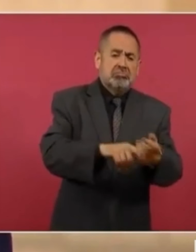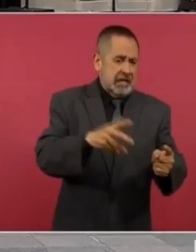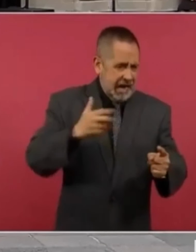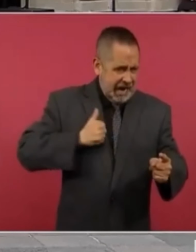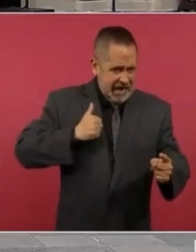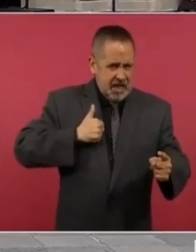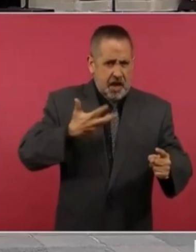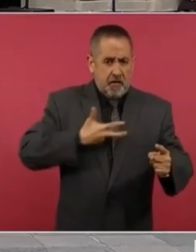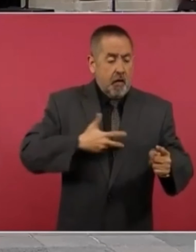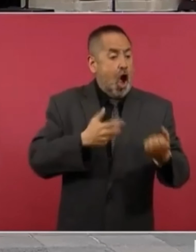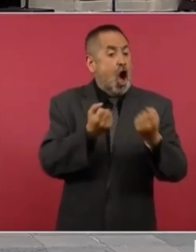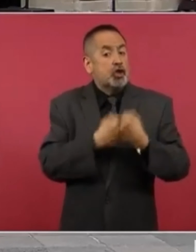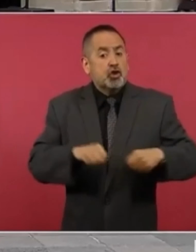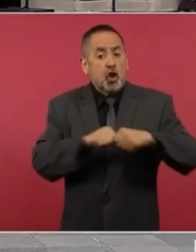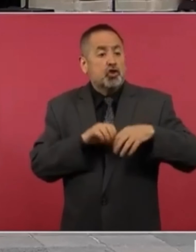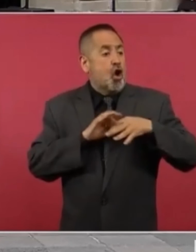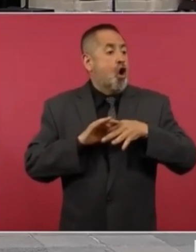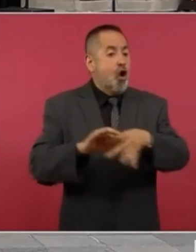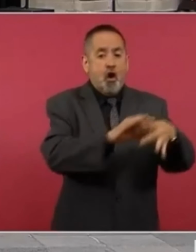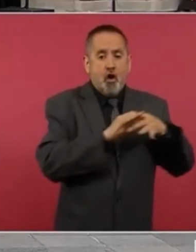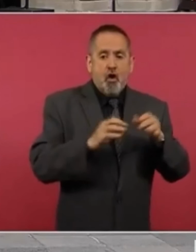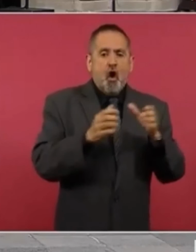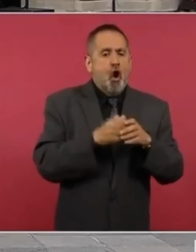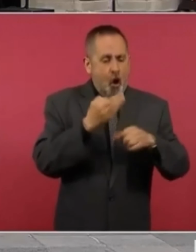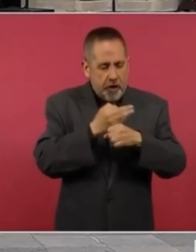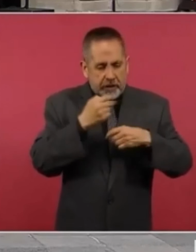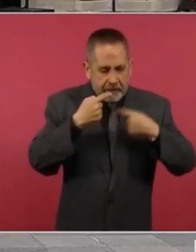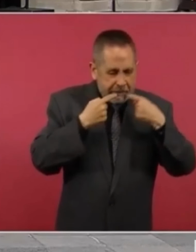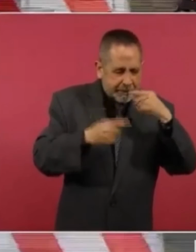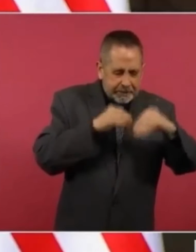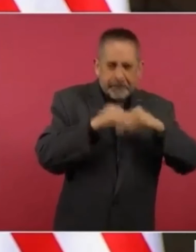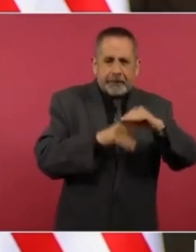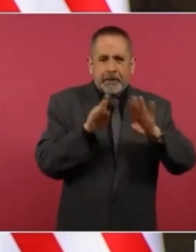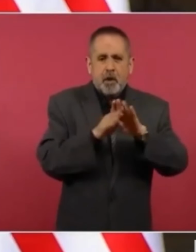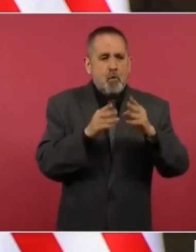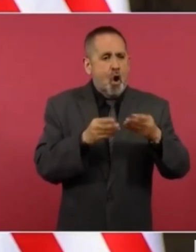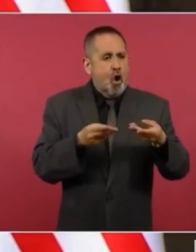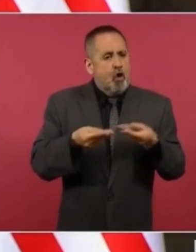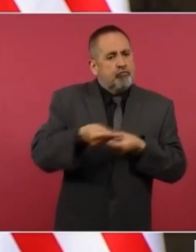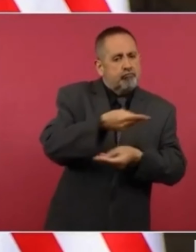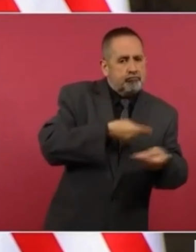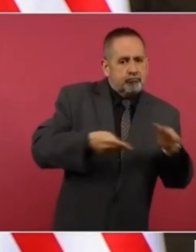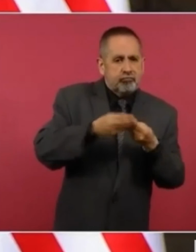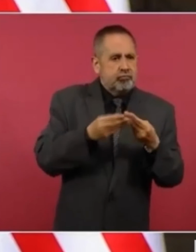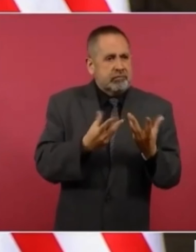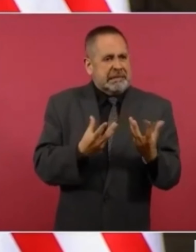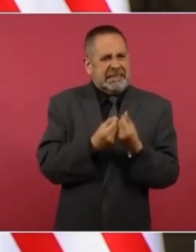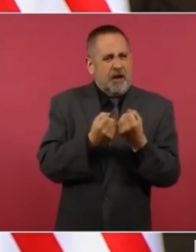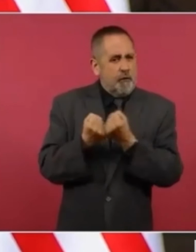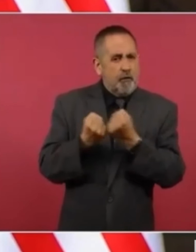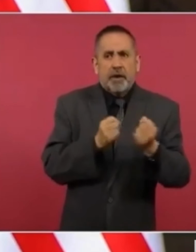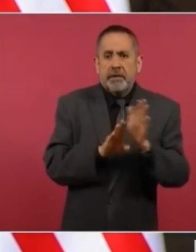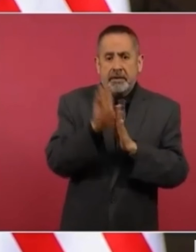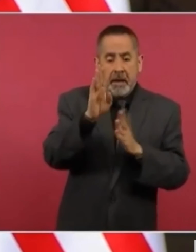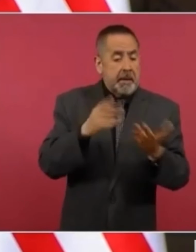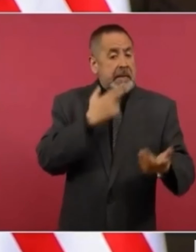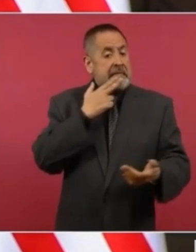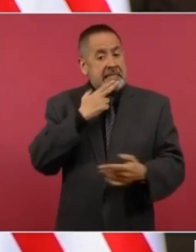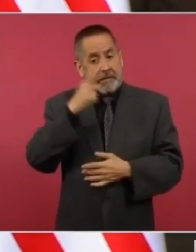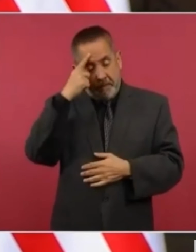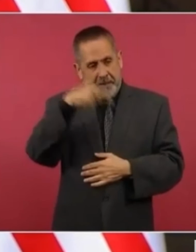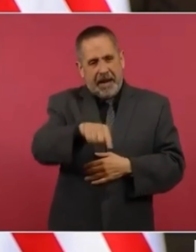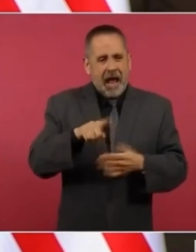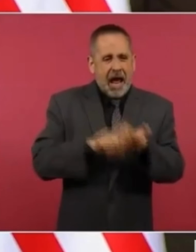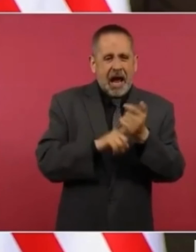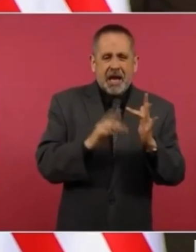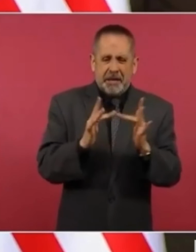esto es un socio en lo que estamos desarrollando en cuanto a una cadena de suministro más resiliente. Queda muchísimo por hacer, incluso para los